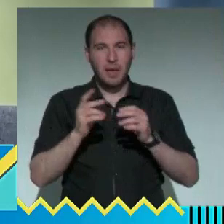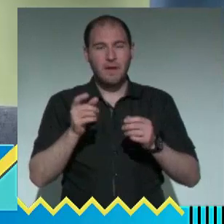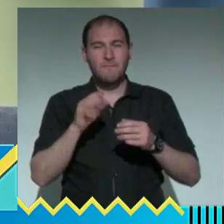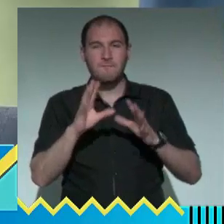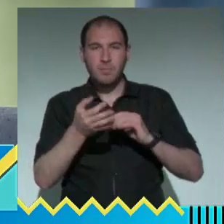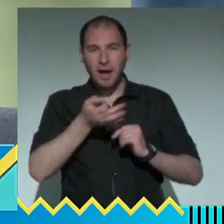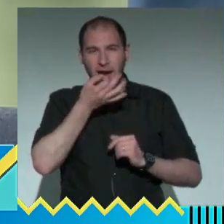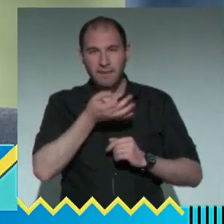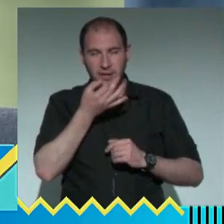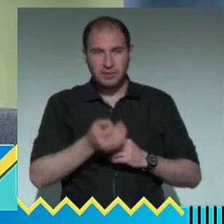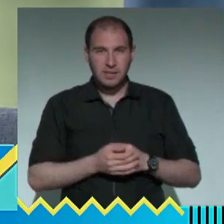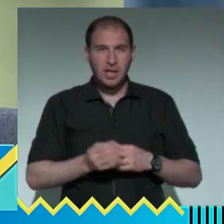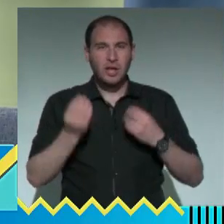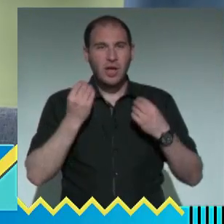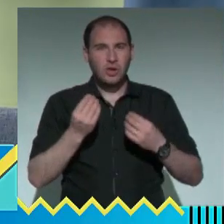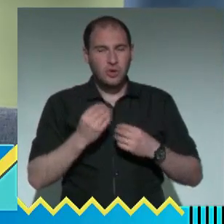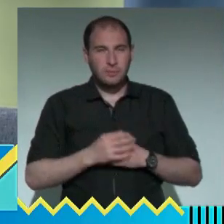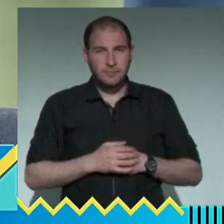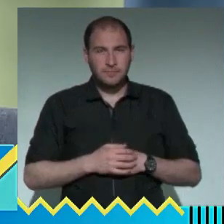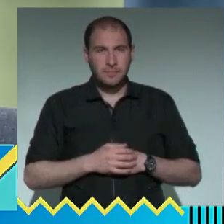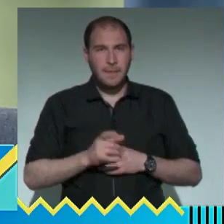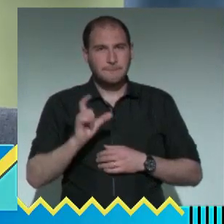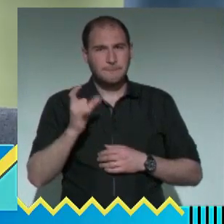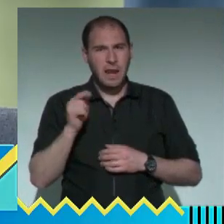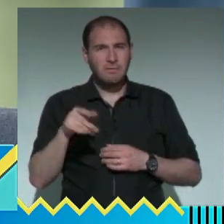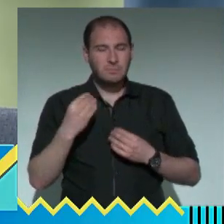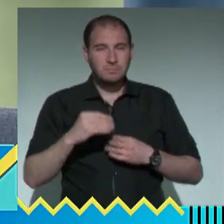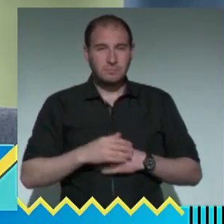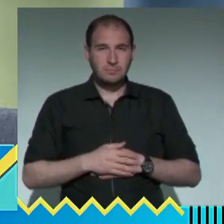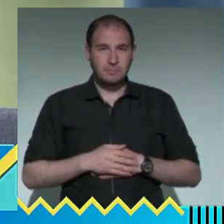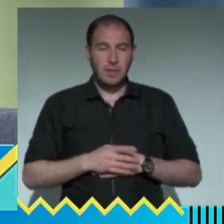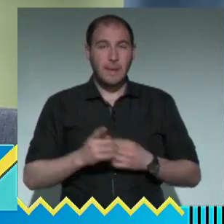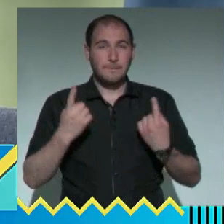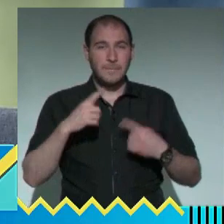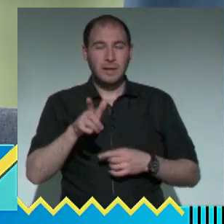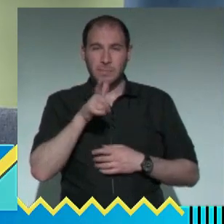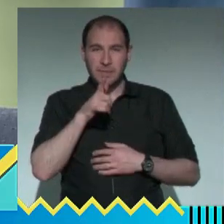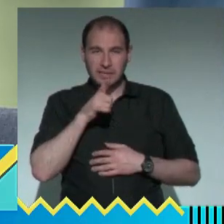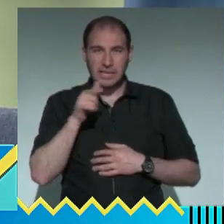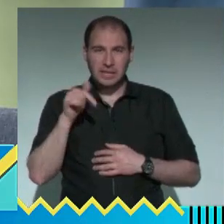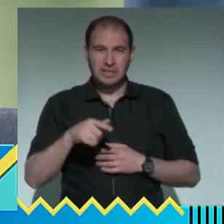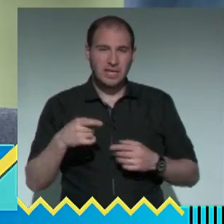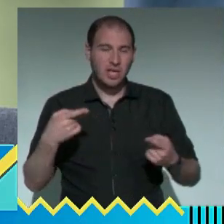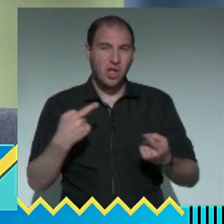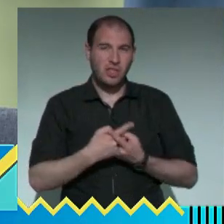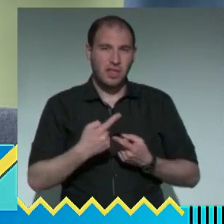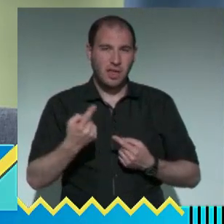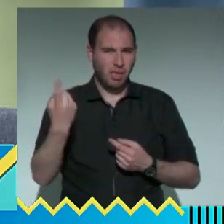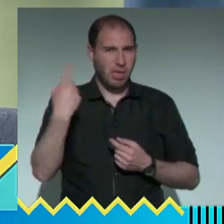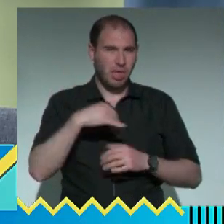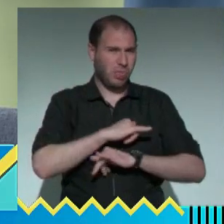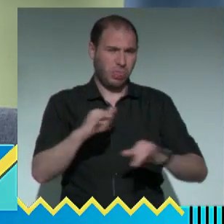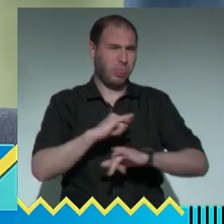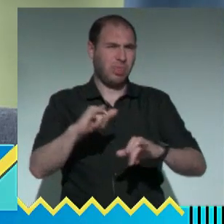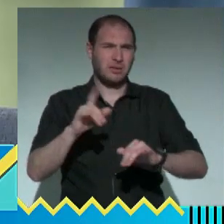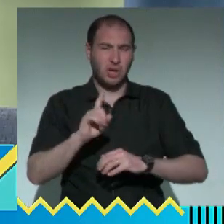fonética, o sea, de cómo sonaba la palabra. Pero me parece que él era como anti bajada de línea, anti mensaje,